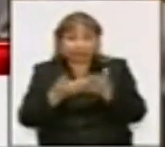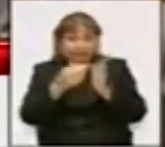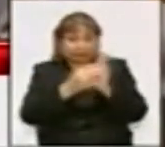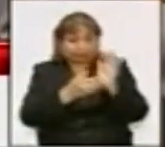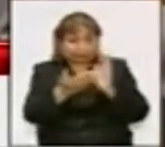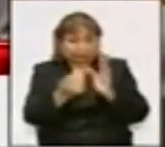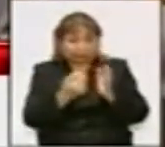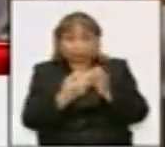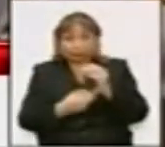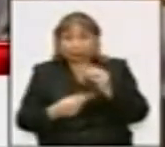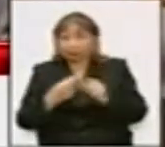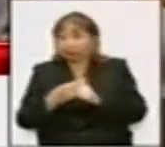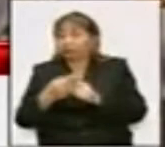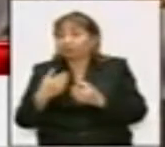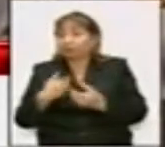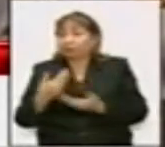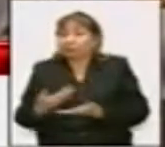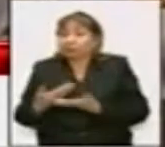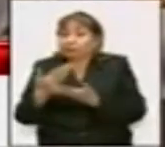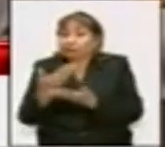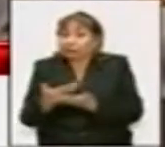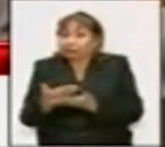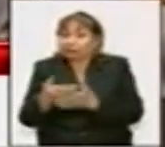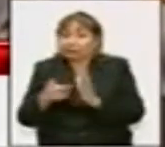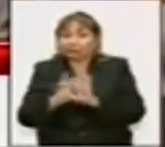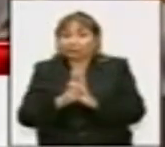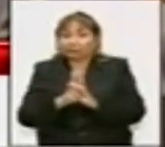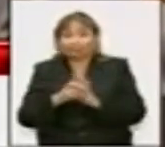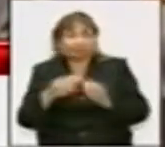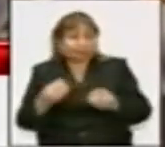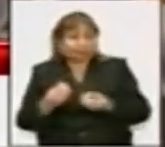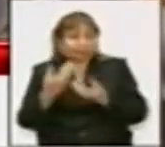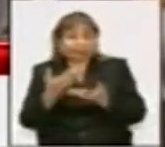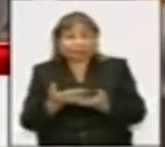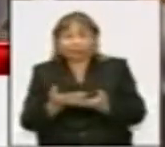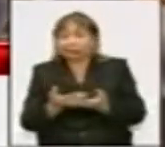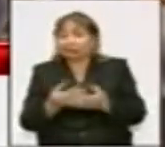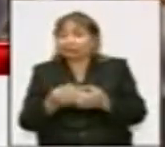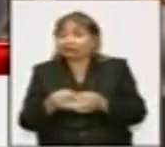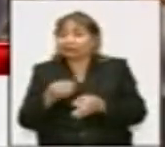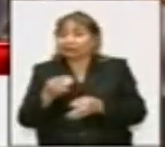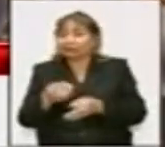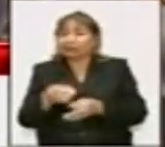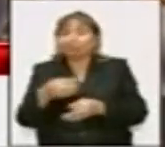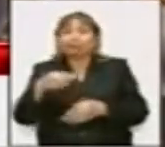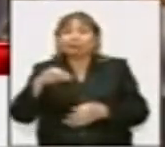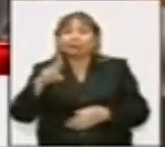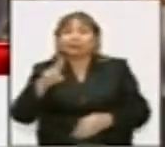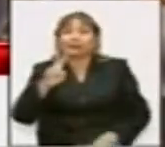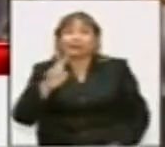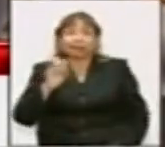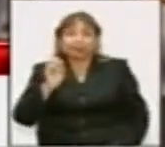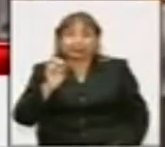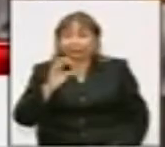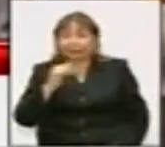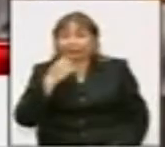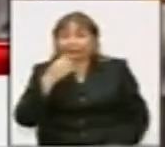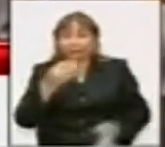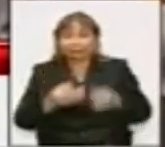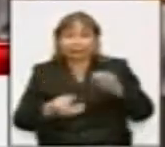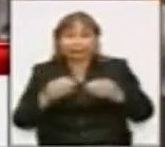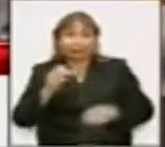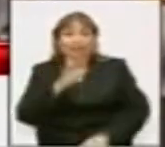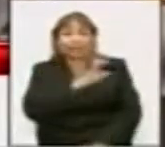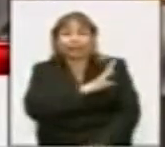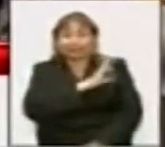cuestión de confianza y que supone la aprobación de una ley bueno darle la prerrogativa de la prevención al tribunal constitucional